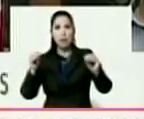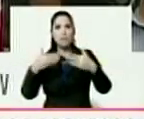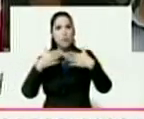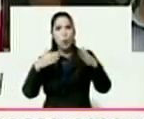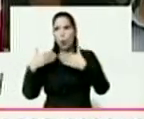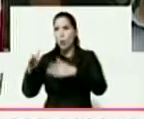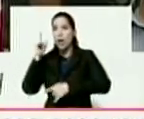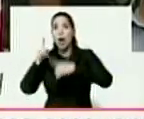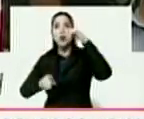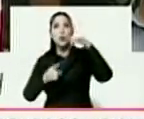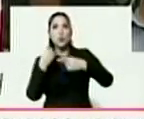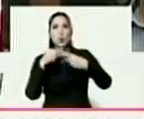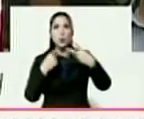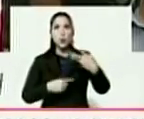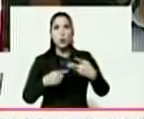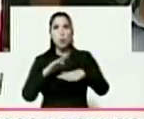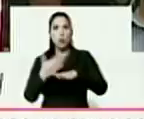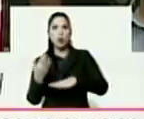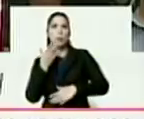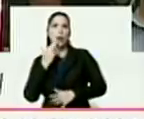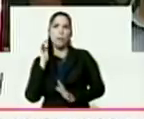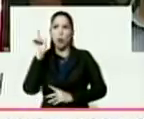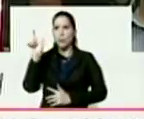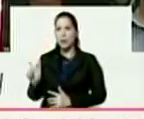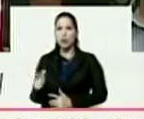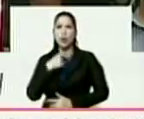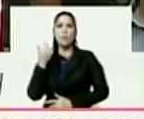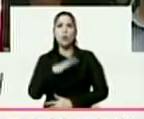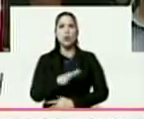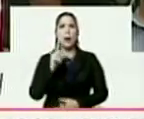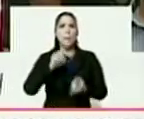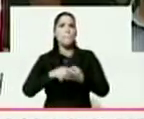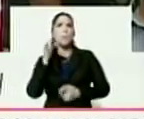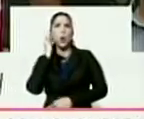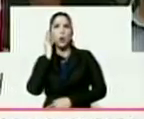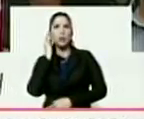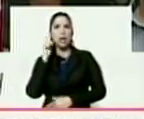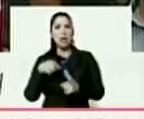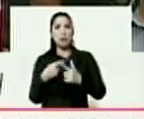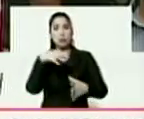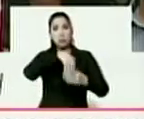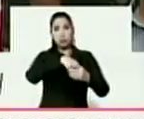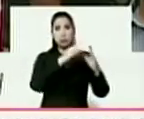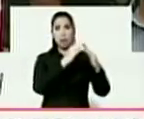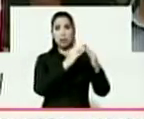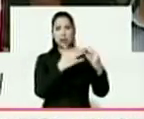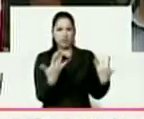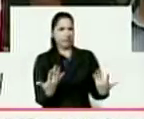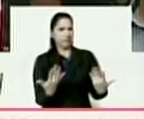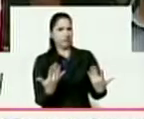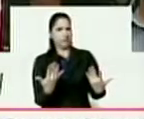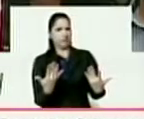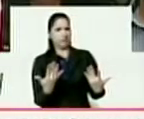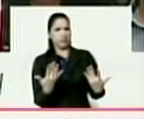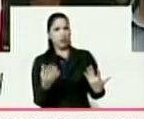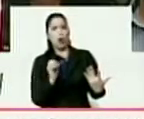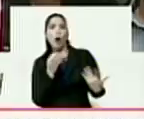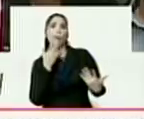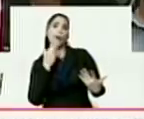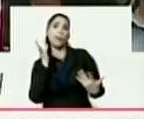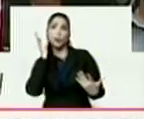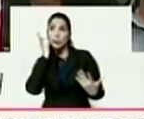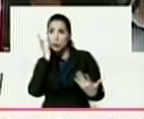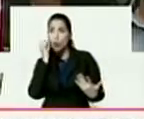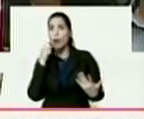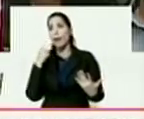porque no una persona asesinó a su esposa en su casa o que una señora va a